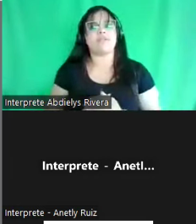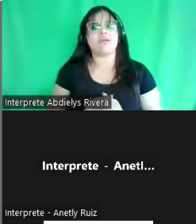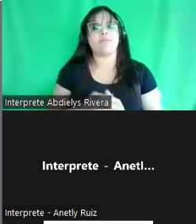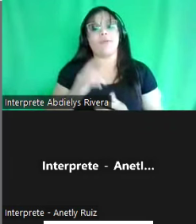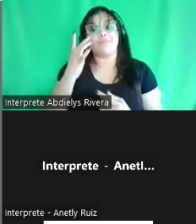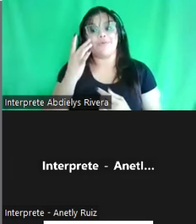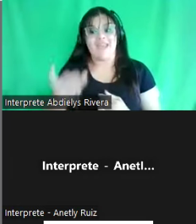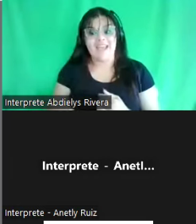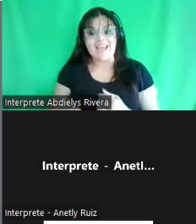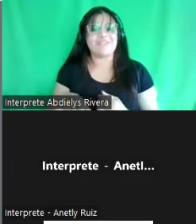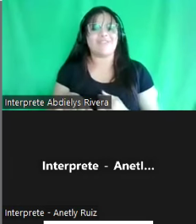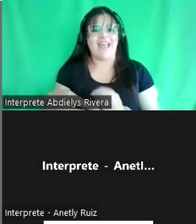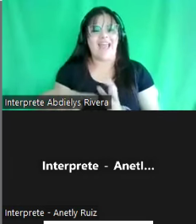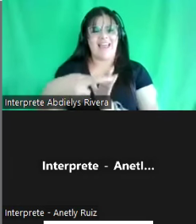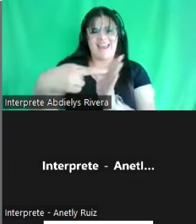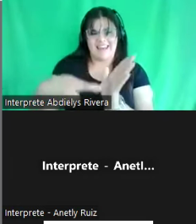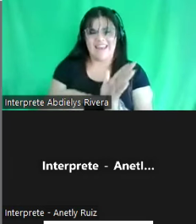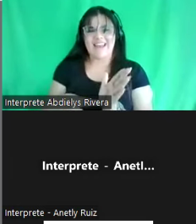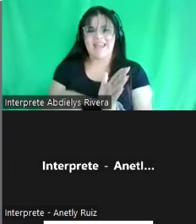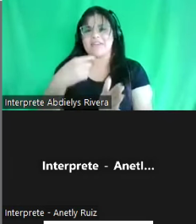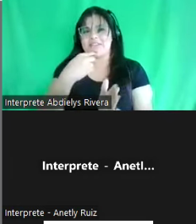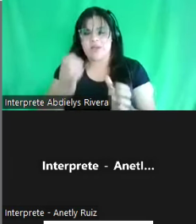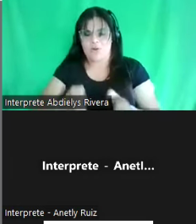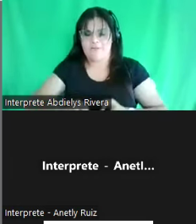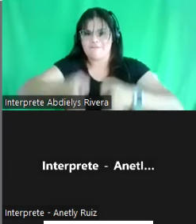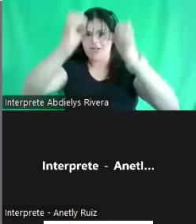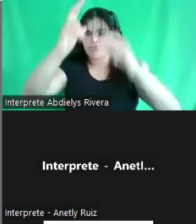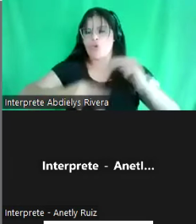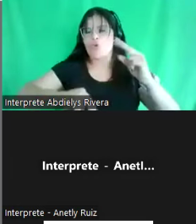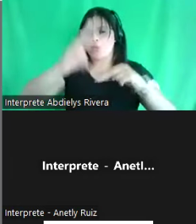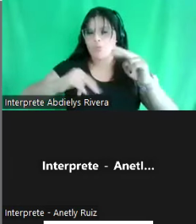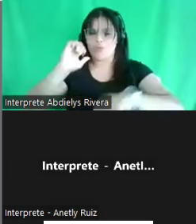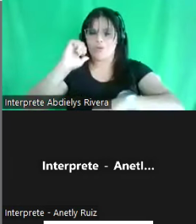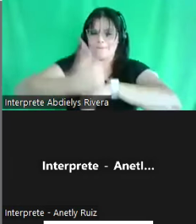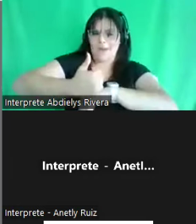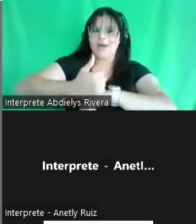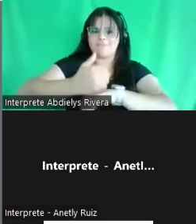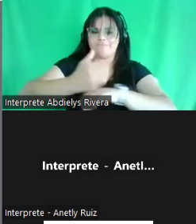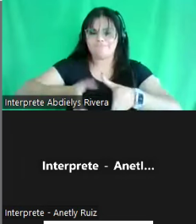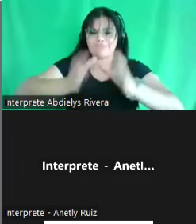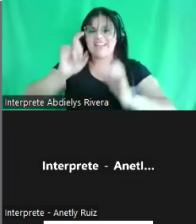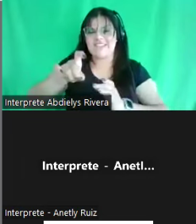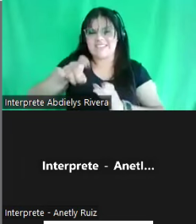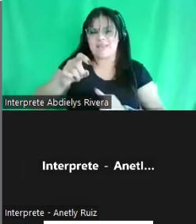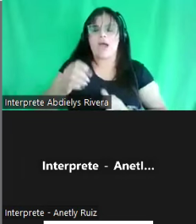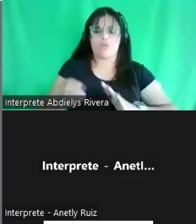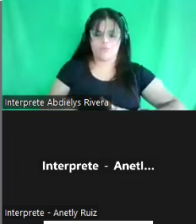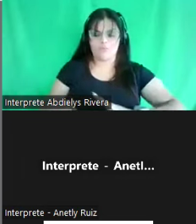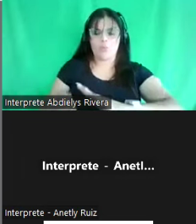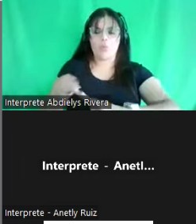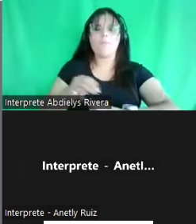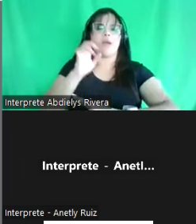construyen los edificios. Se supone que por reglamentación tengan rampas para sillas de